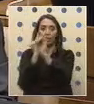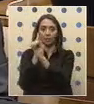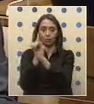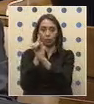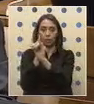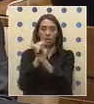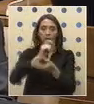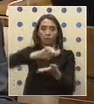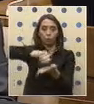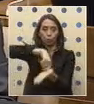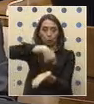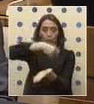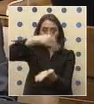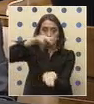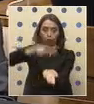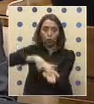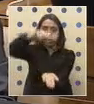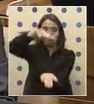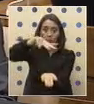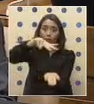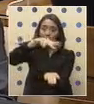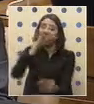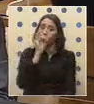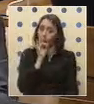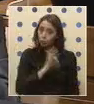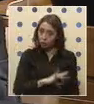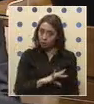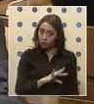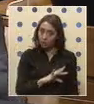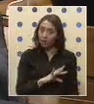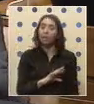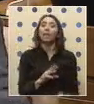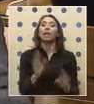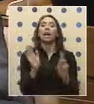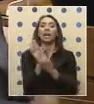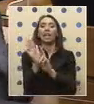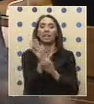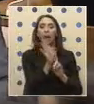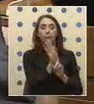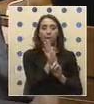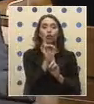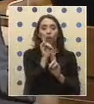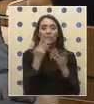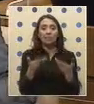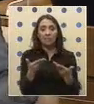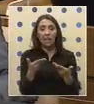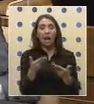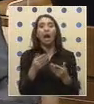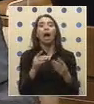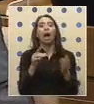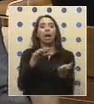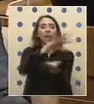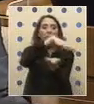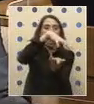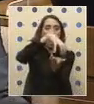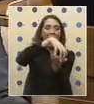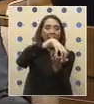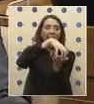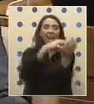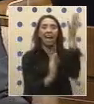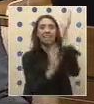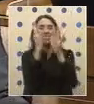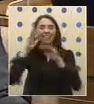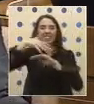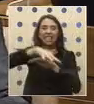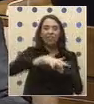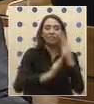debidamente suscritos y ratificados por Chile y reglamentos vigentes en materia de áreas silvestres protegidas del Estado. Consideramos que